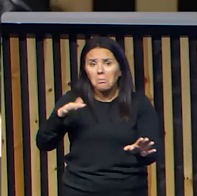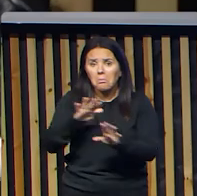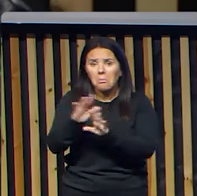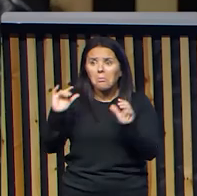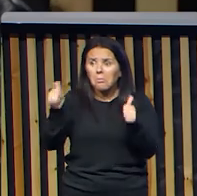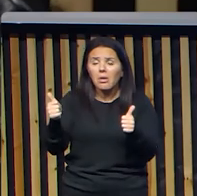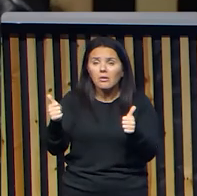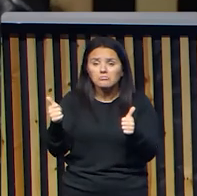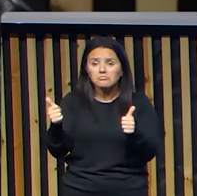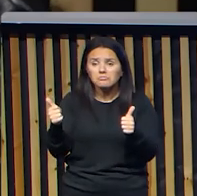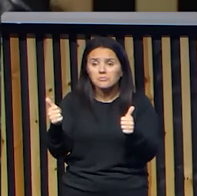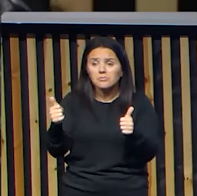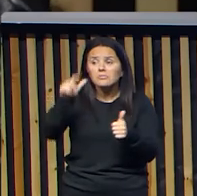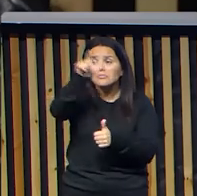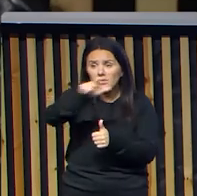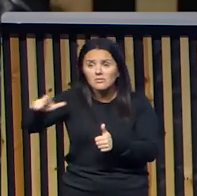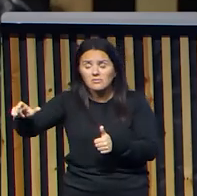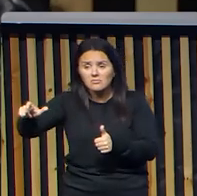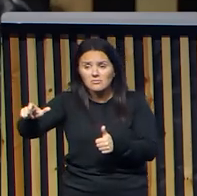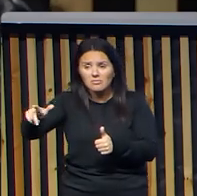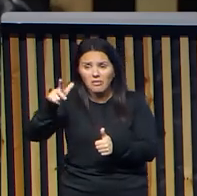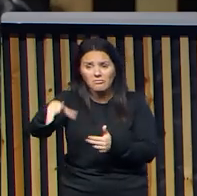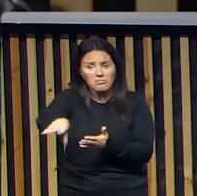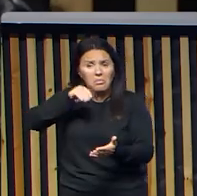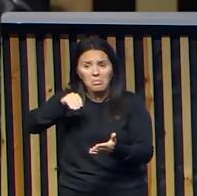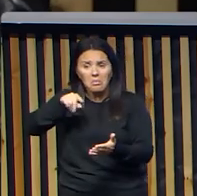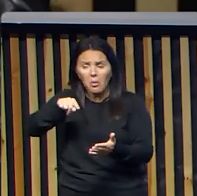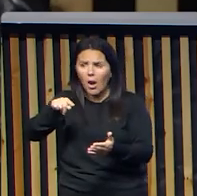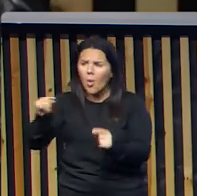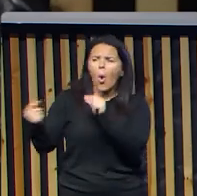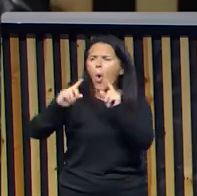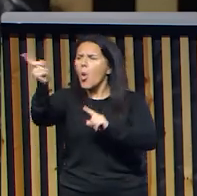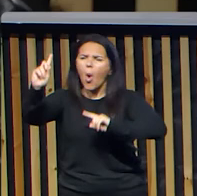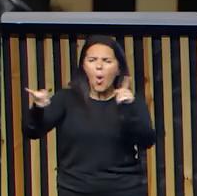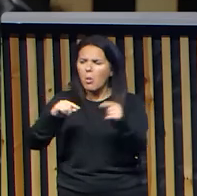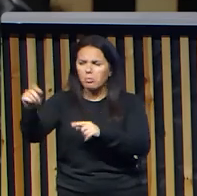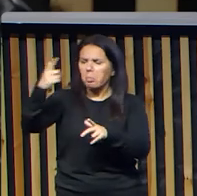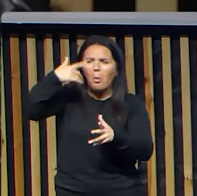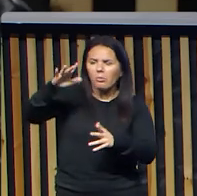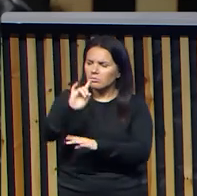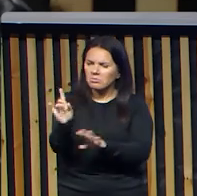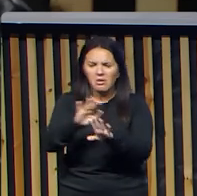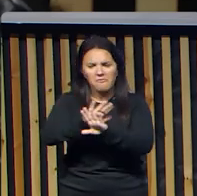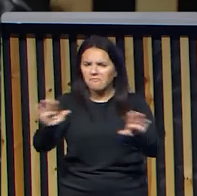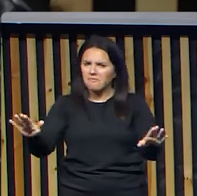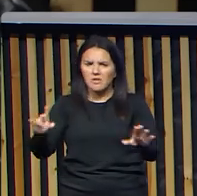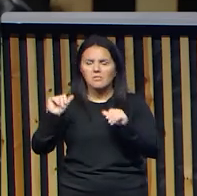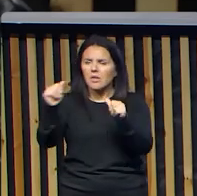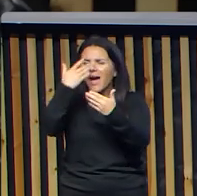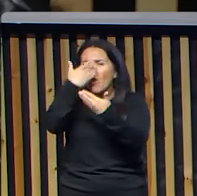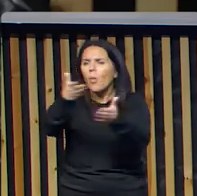nada Sí hombre no estoy ya nadie lo dice abiertamente entonces creo que ha sido una labor de goteo bastante agotadora